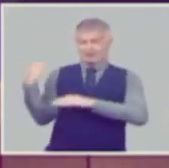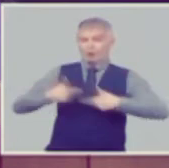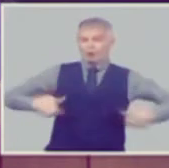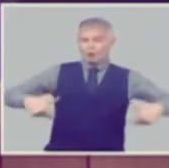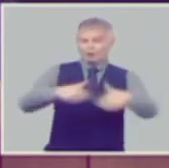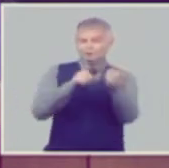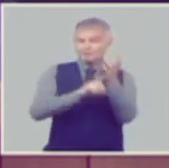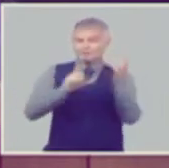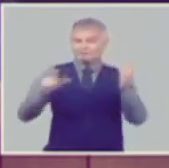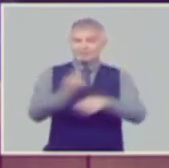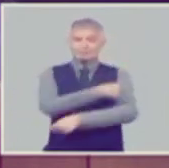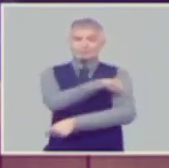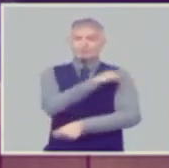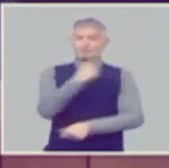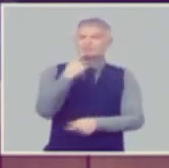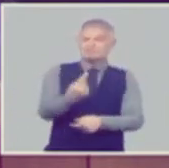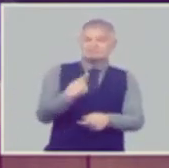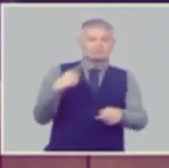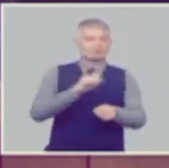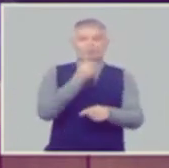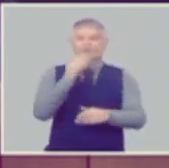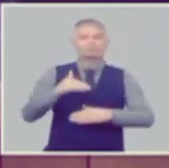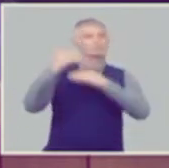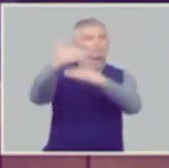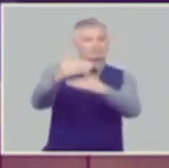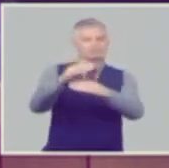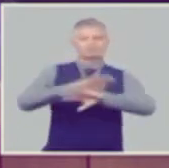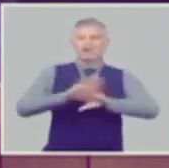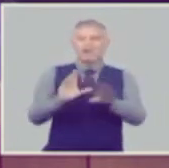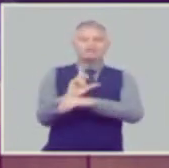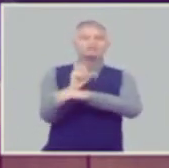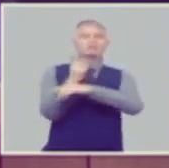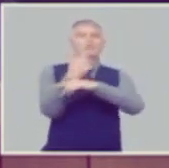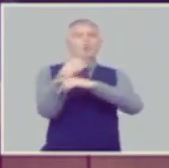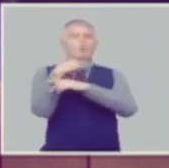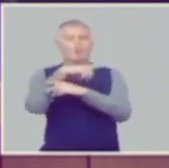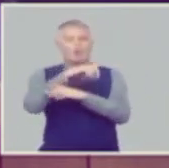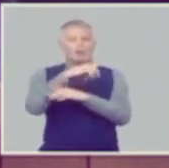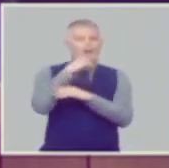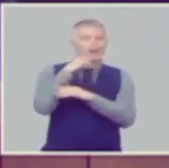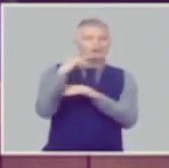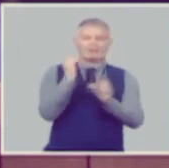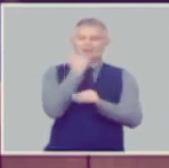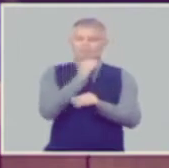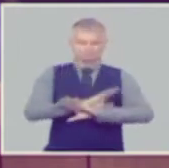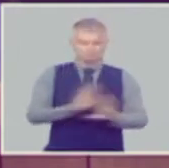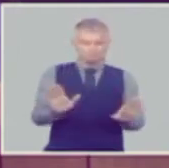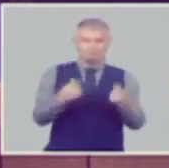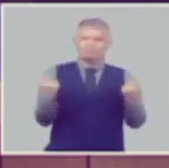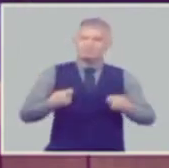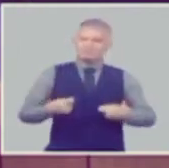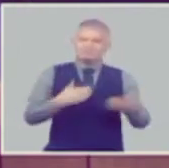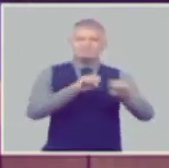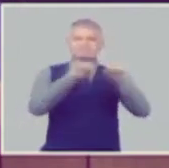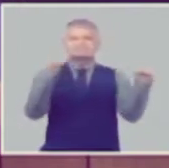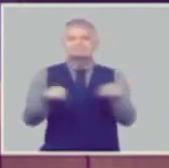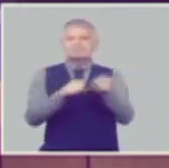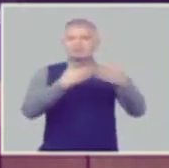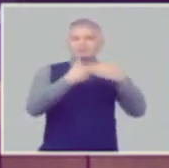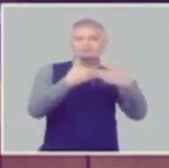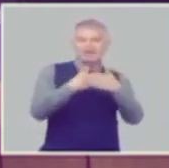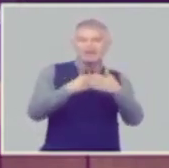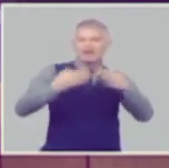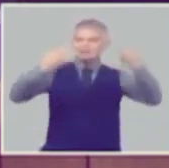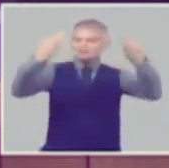del partido. Es preciso implementar sin demora todo lo pendiente, estremecer al sistema empresarial, asegurar el